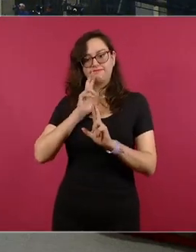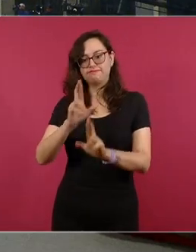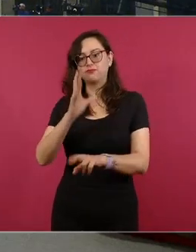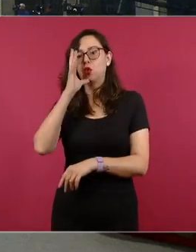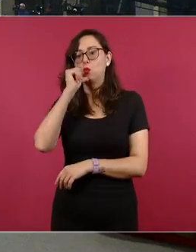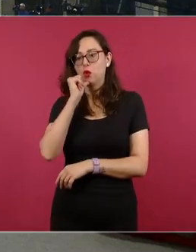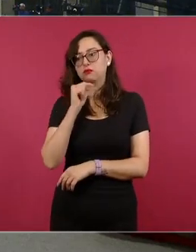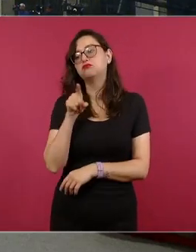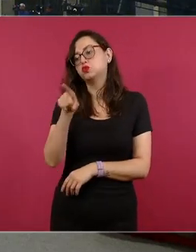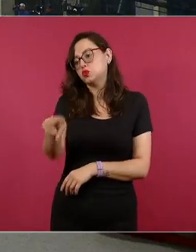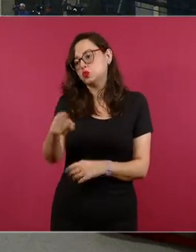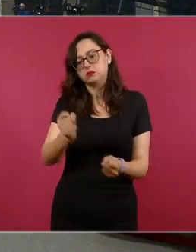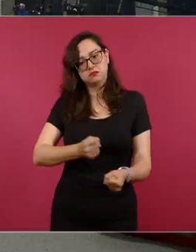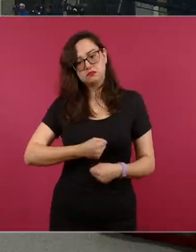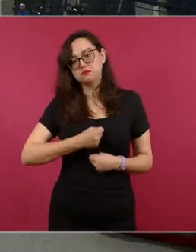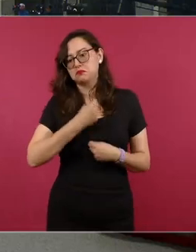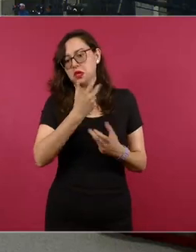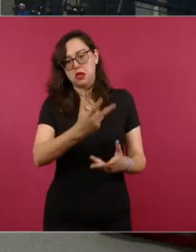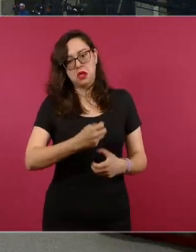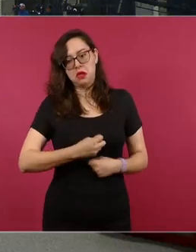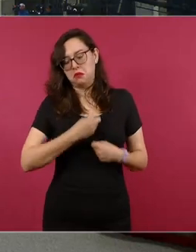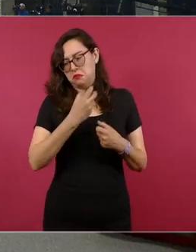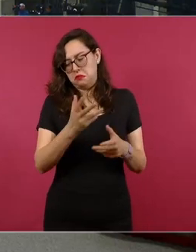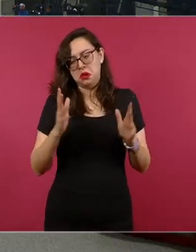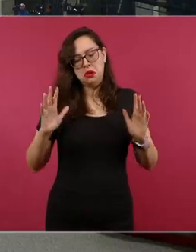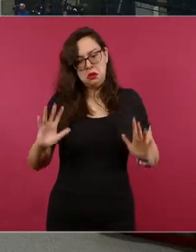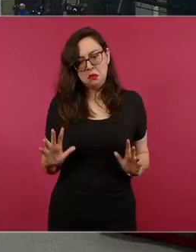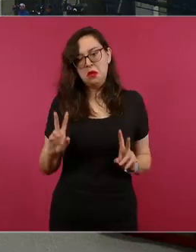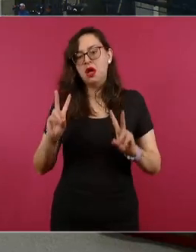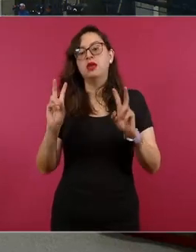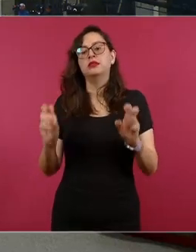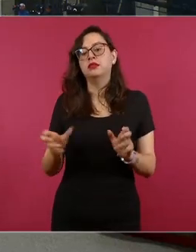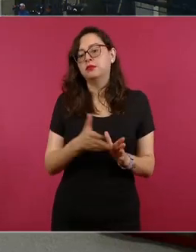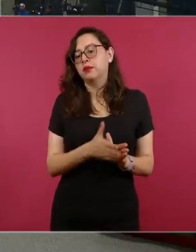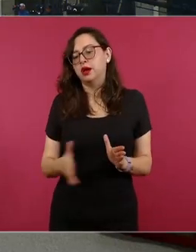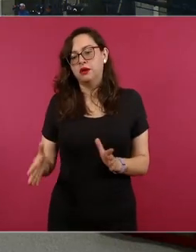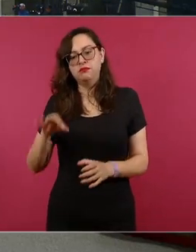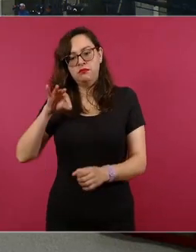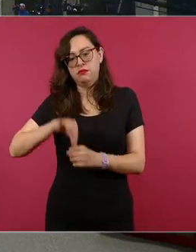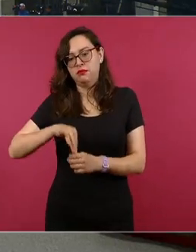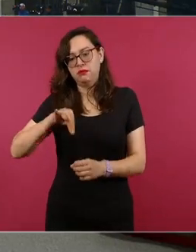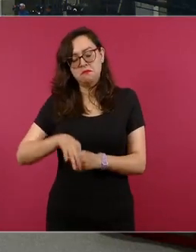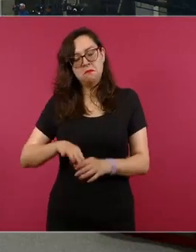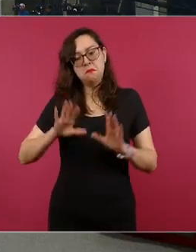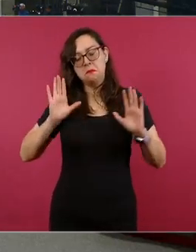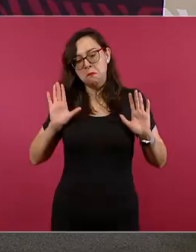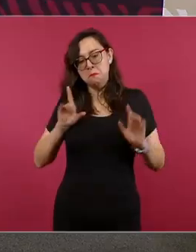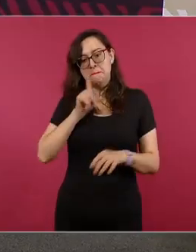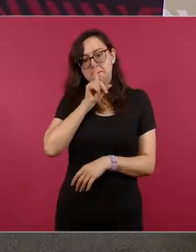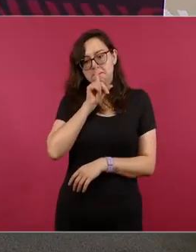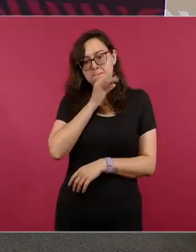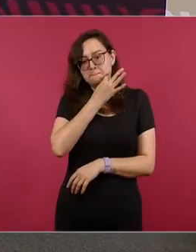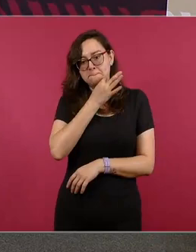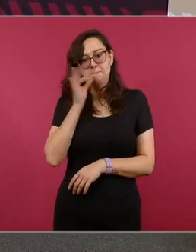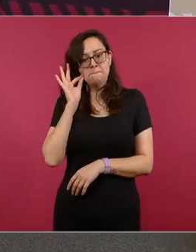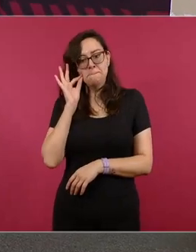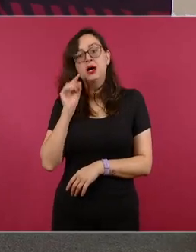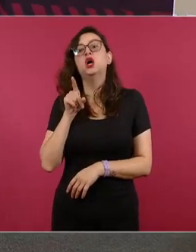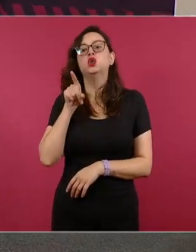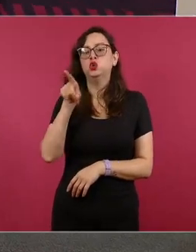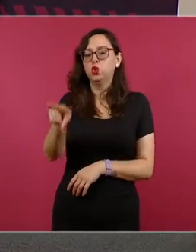No, la parte electoral y además es el derecho que se tiene a la libre